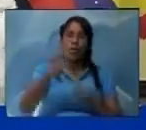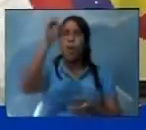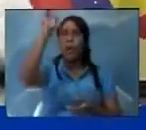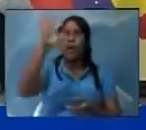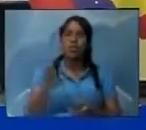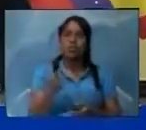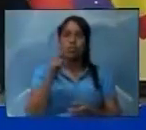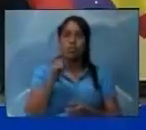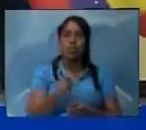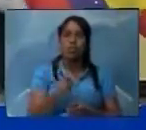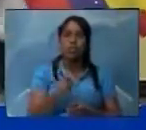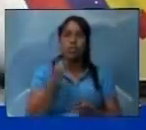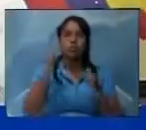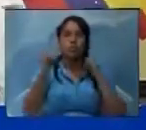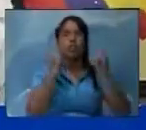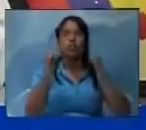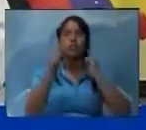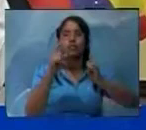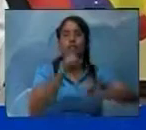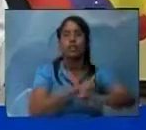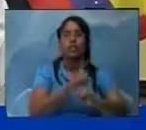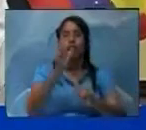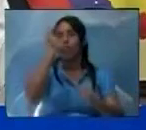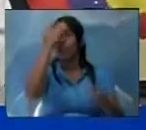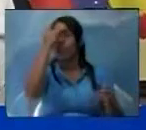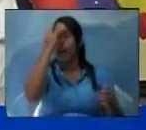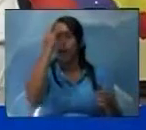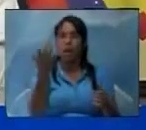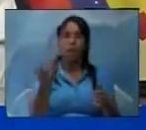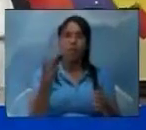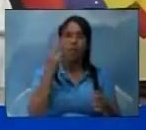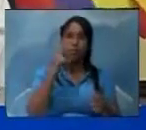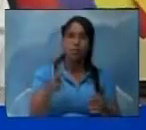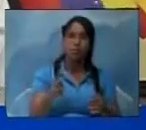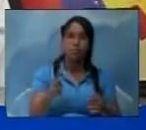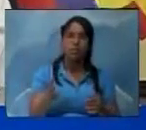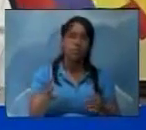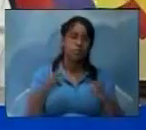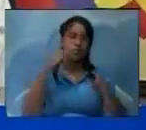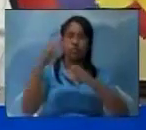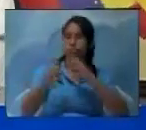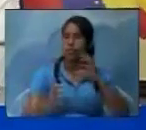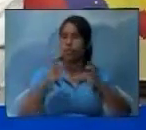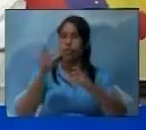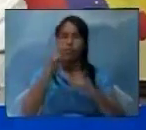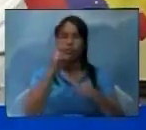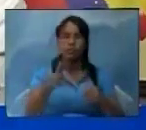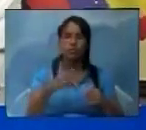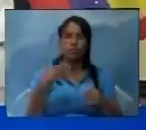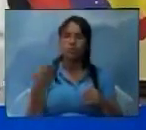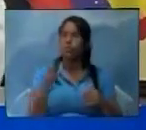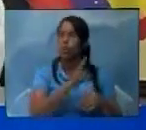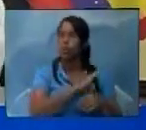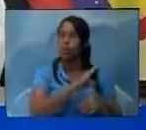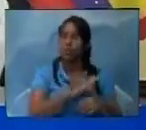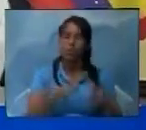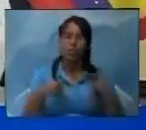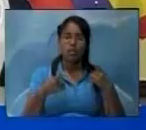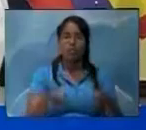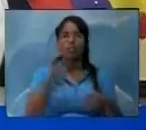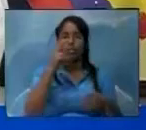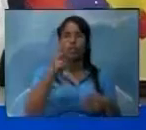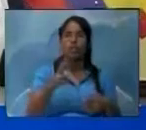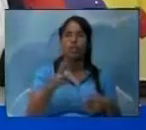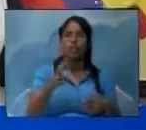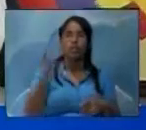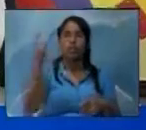pastor en una fiesta de carnaval, viendo las carrozas, viendo lo que no debe ver?